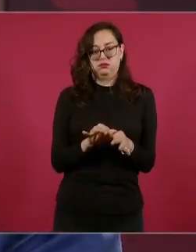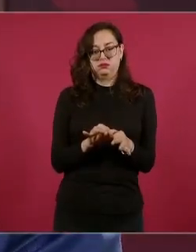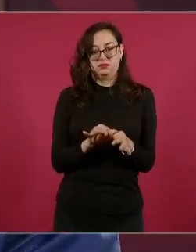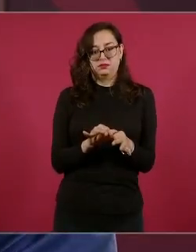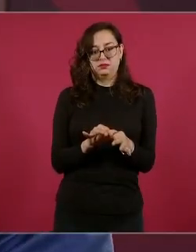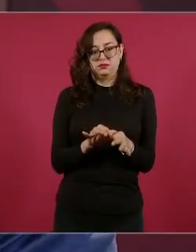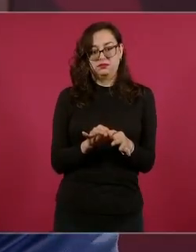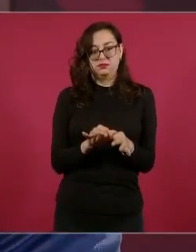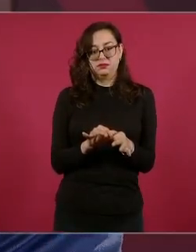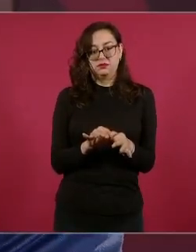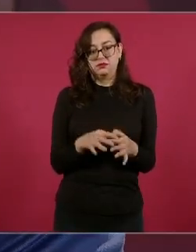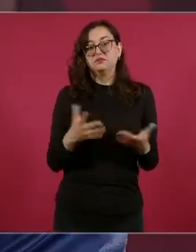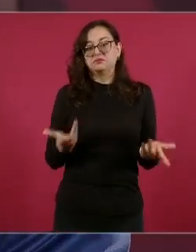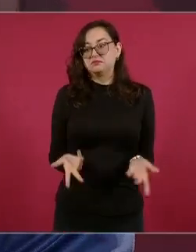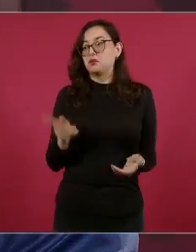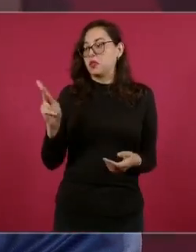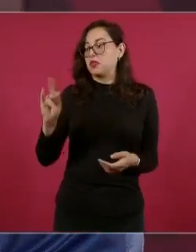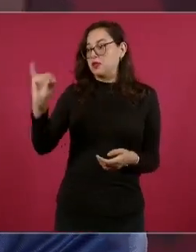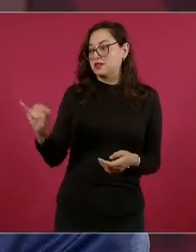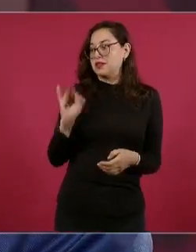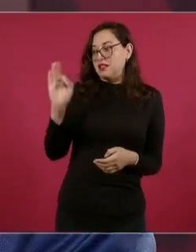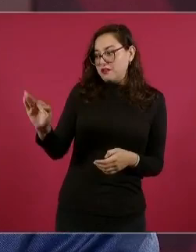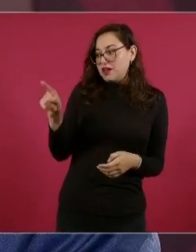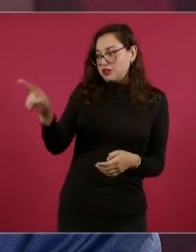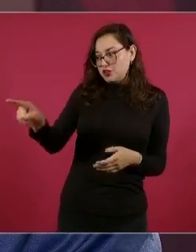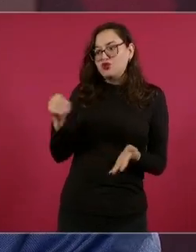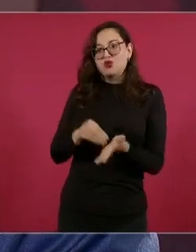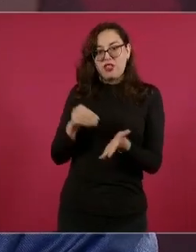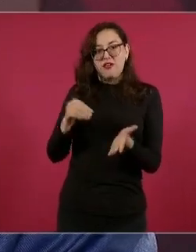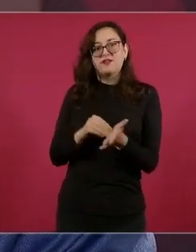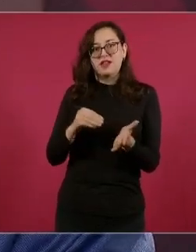Como todavía sucede en el Poder Judicial,